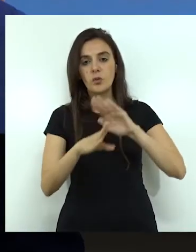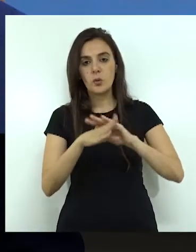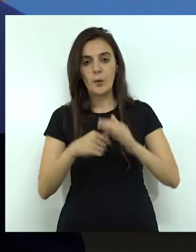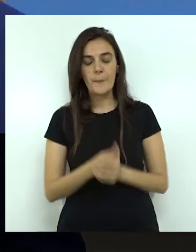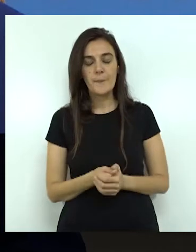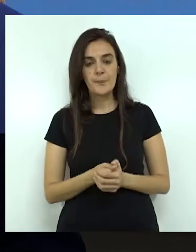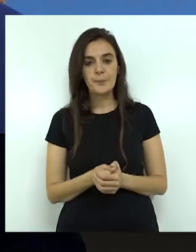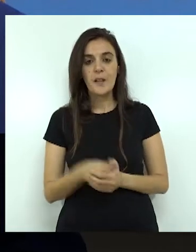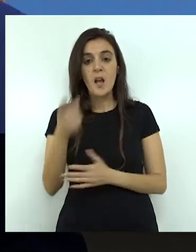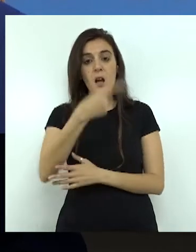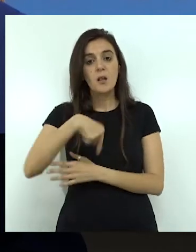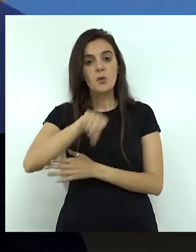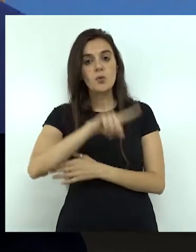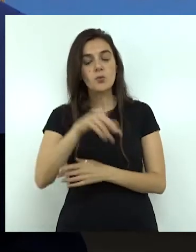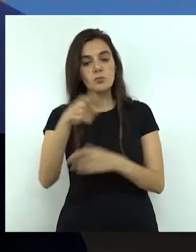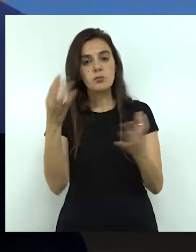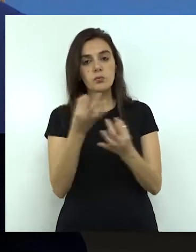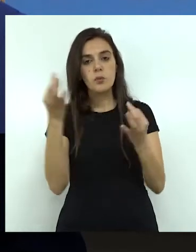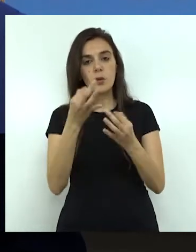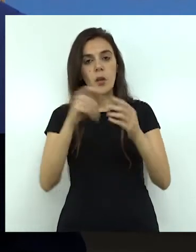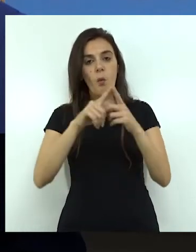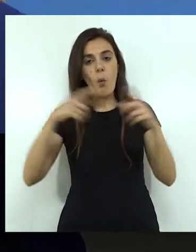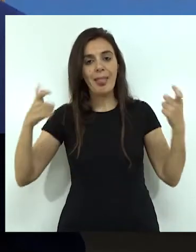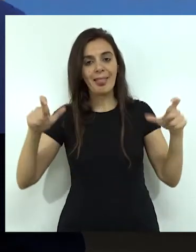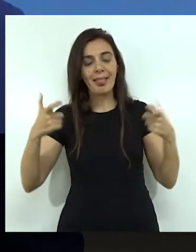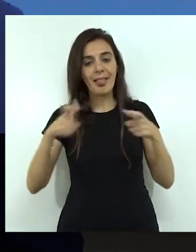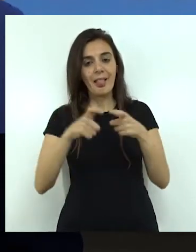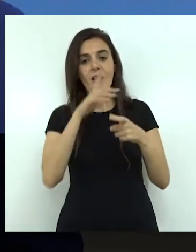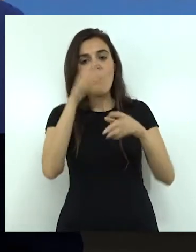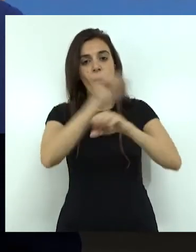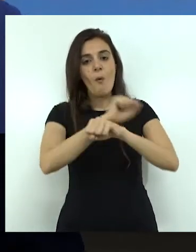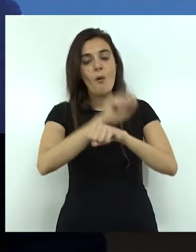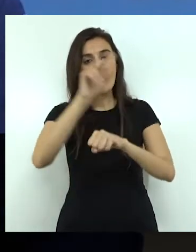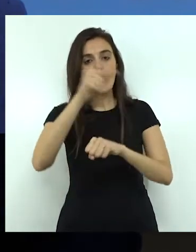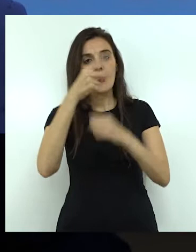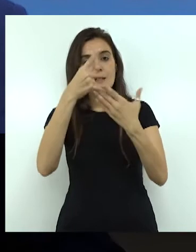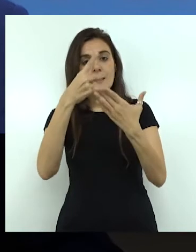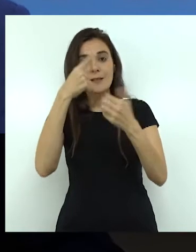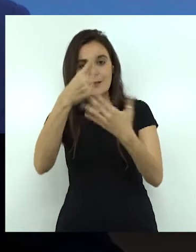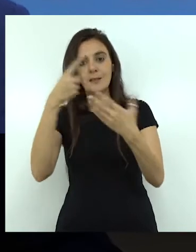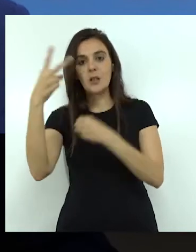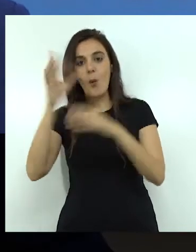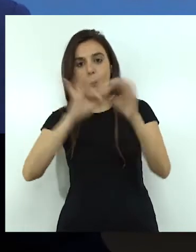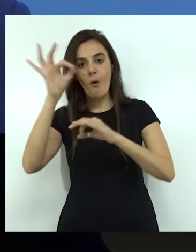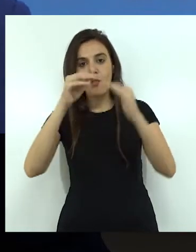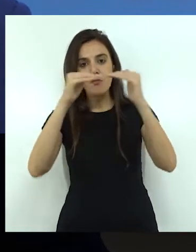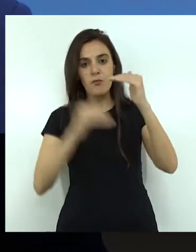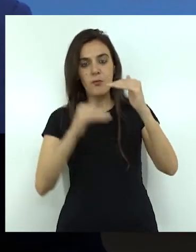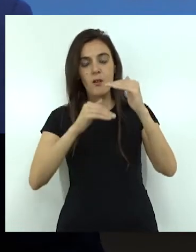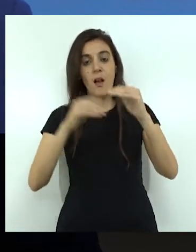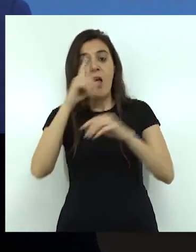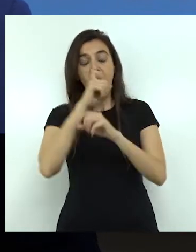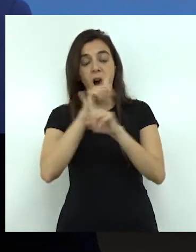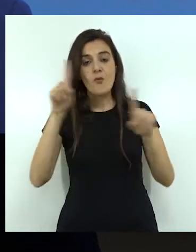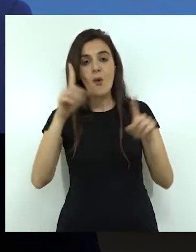um un decrecimiento separado del 2 62 por ciento también en cifra interanual en este